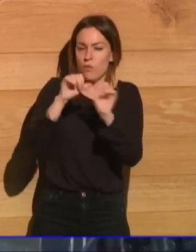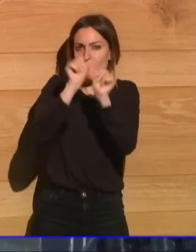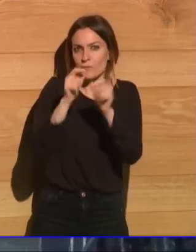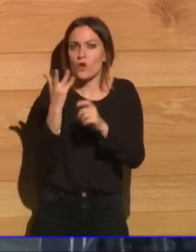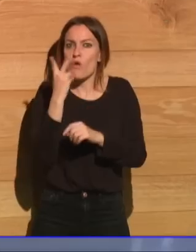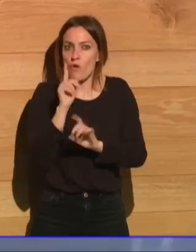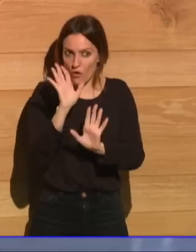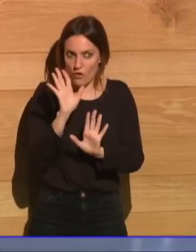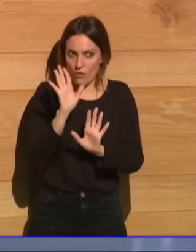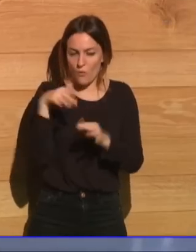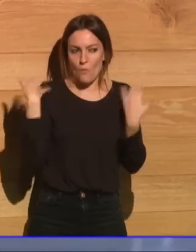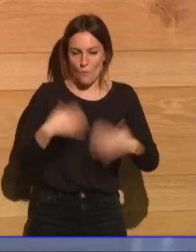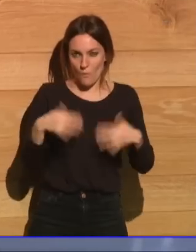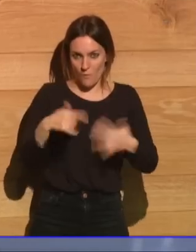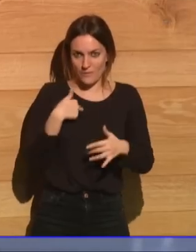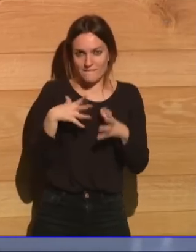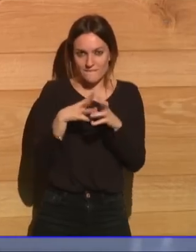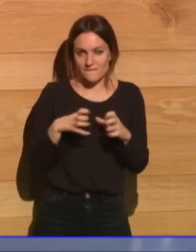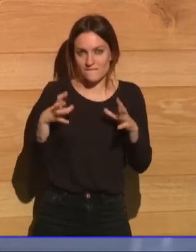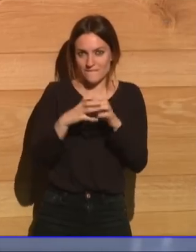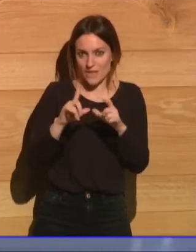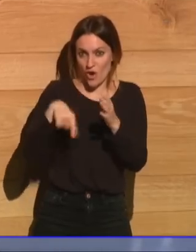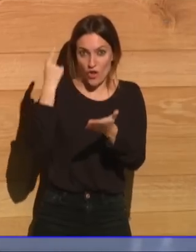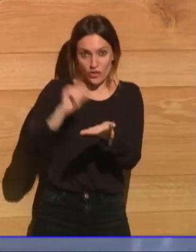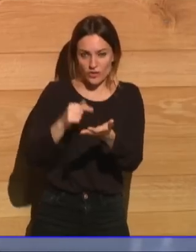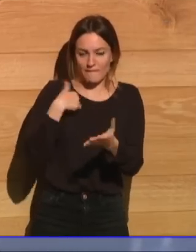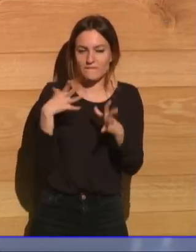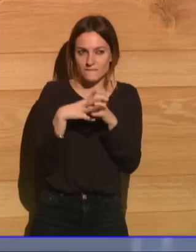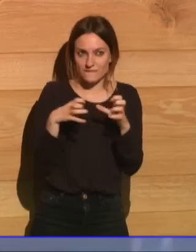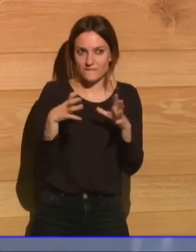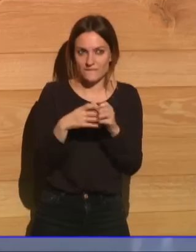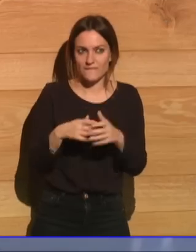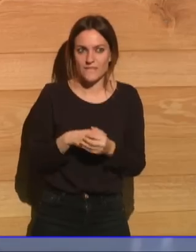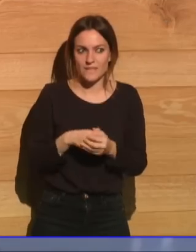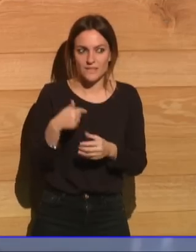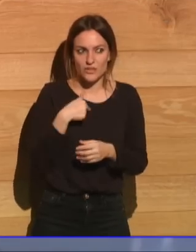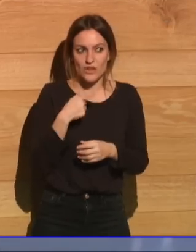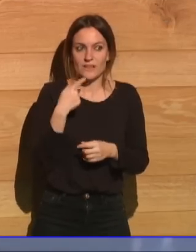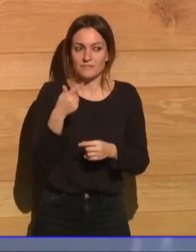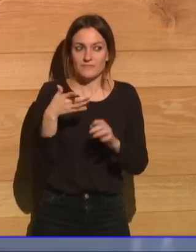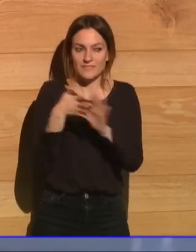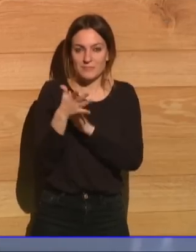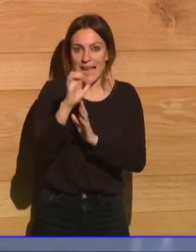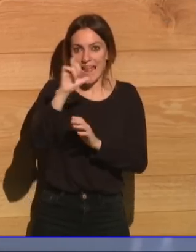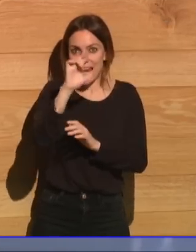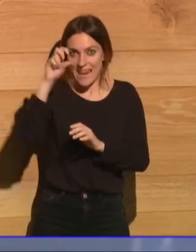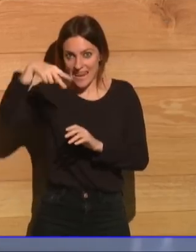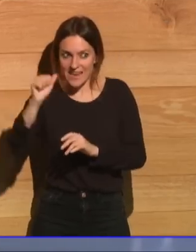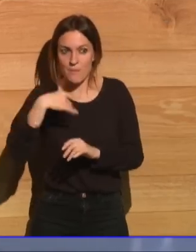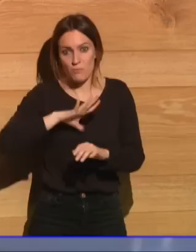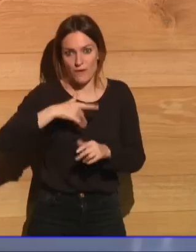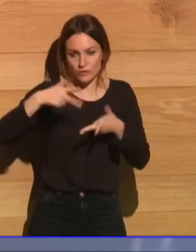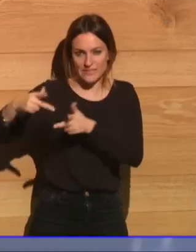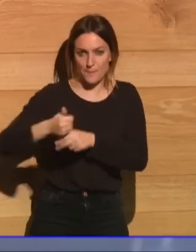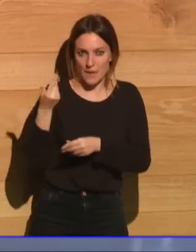qué ganchazo para el próximo día. ¡Qué ganitas! El próximo Que día... el próximo día... Voy a hablar con Elena para que ponga más sillas. ¿El próximo